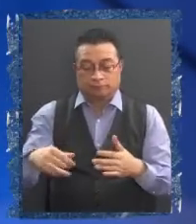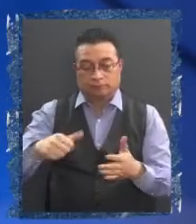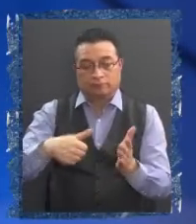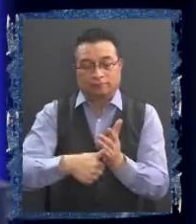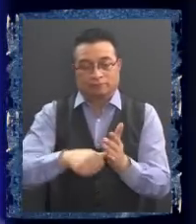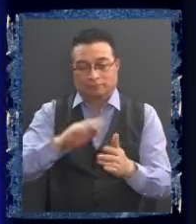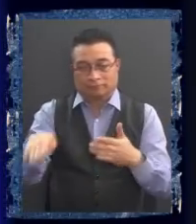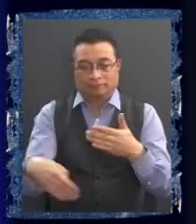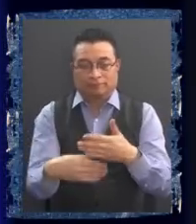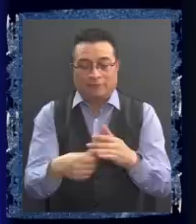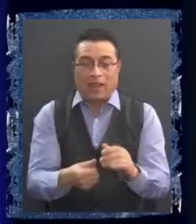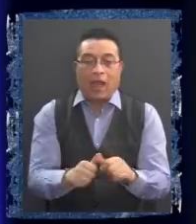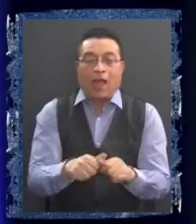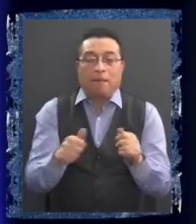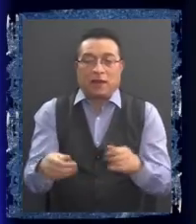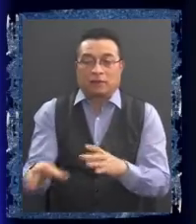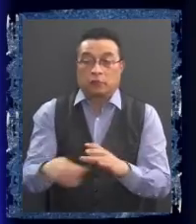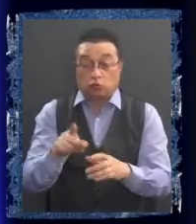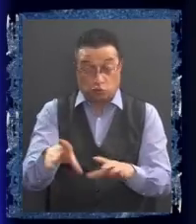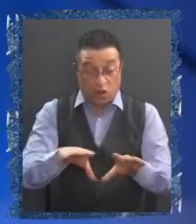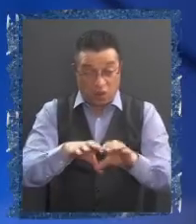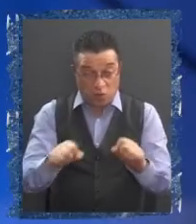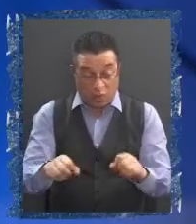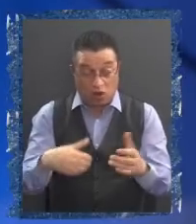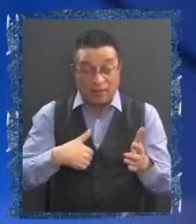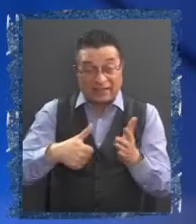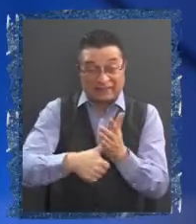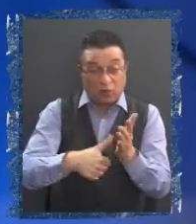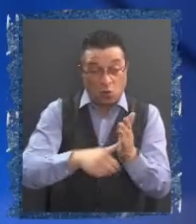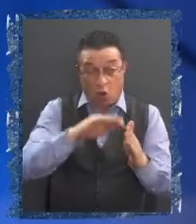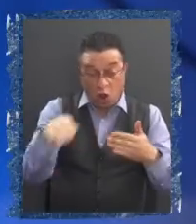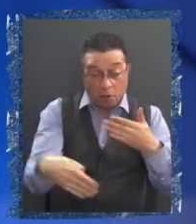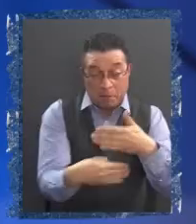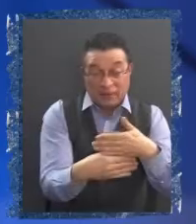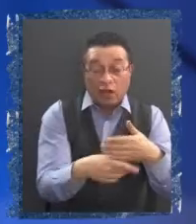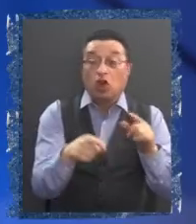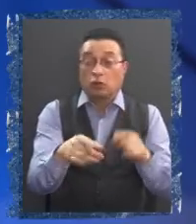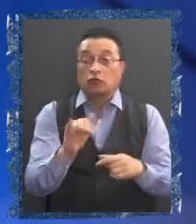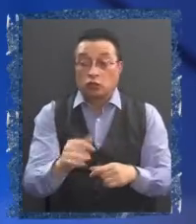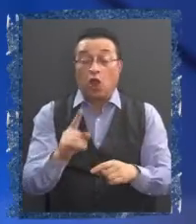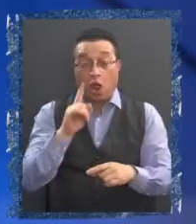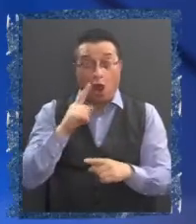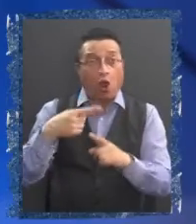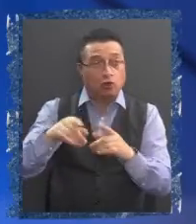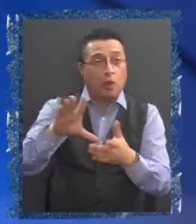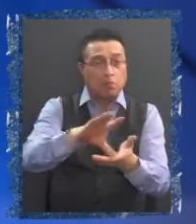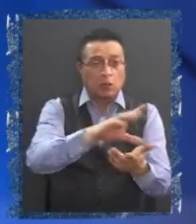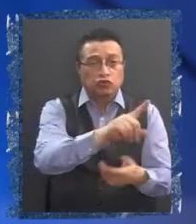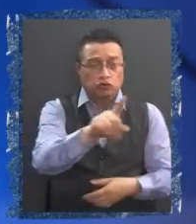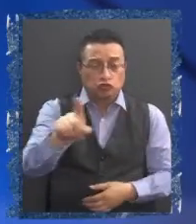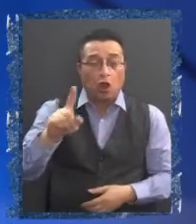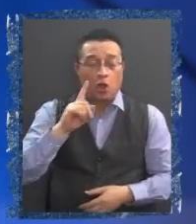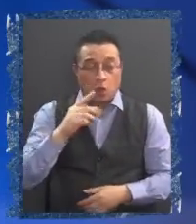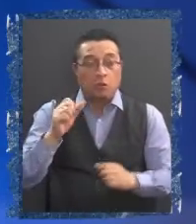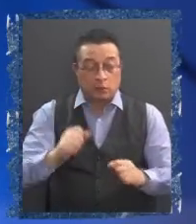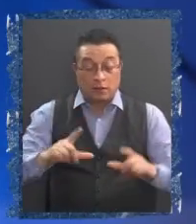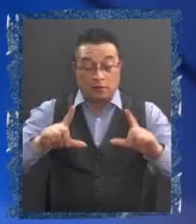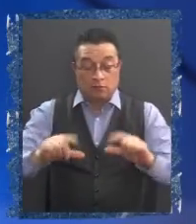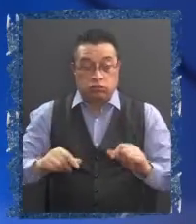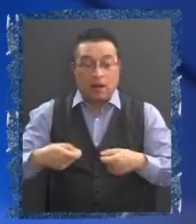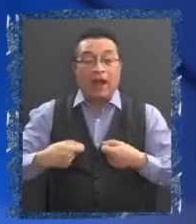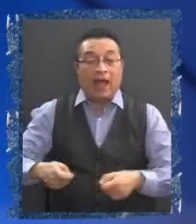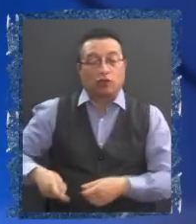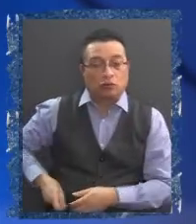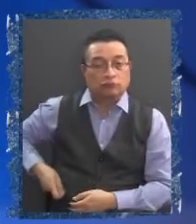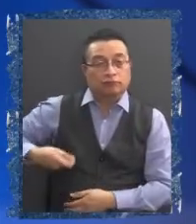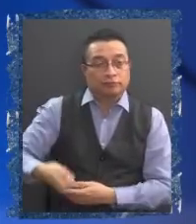cotización aparte. ¿Estás de acuerdo con los seguros complementarios? Es una fórmula que se ocupa en muchos países y justamente se ocupa para disminuir el gasto de bolsillo, que en